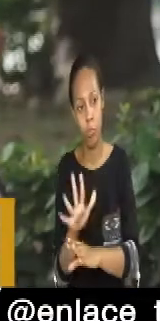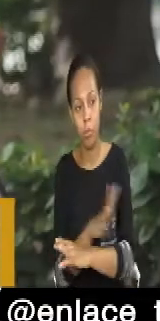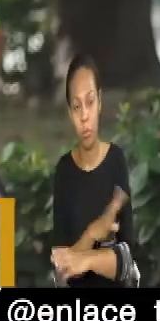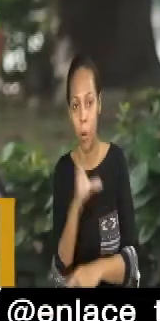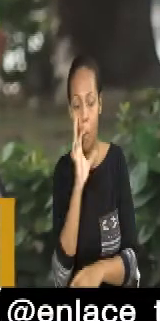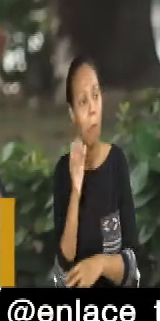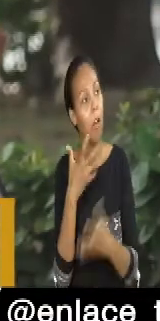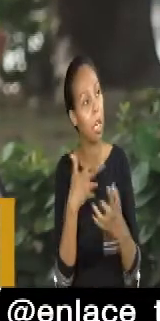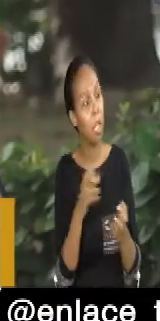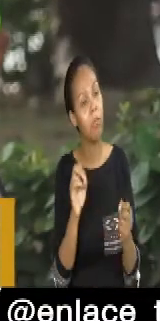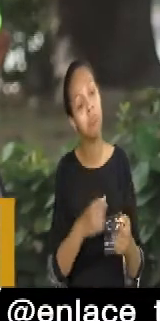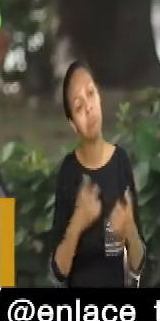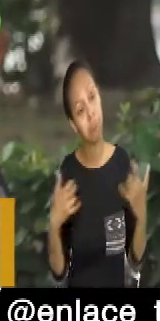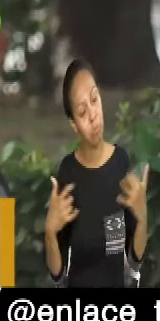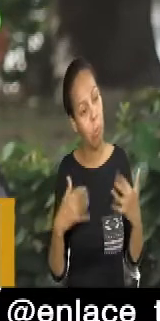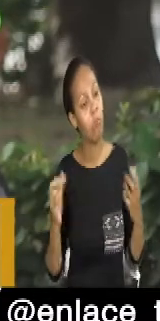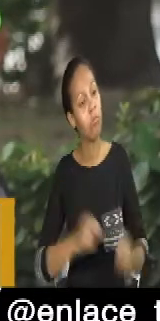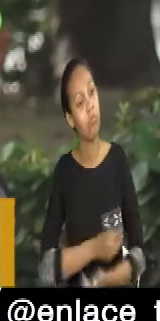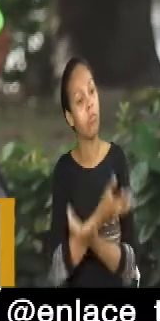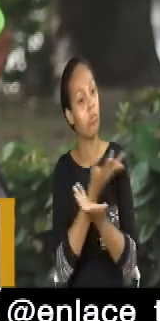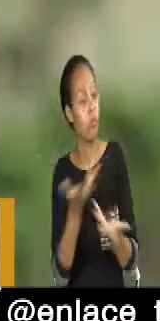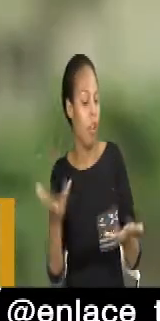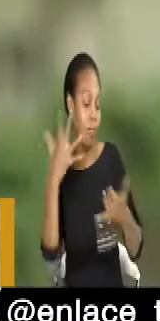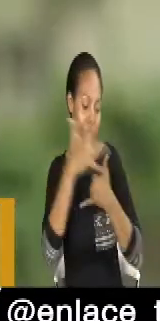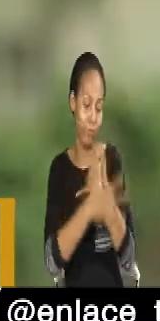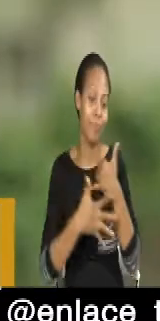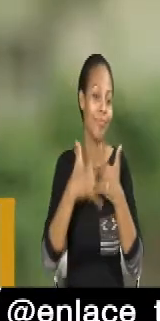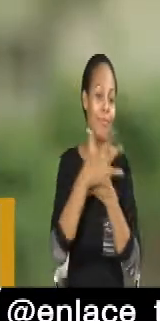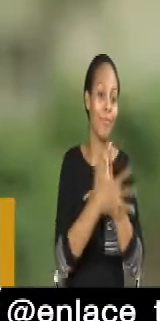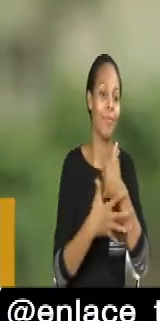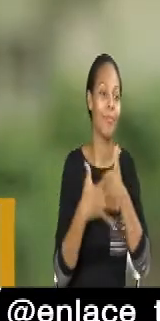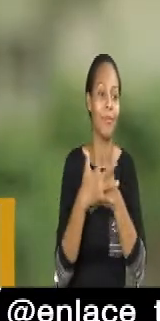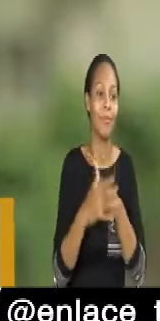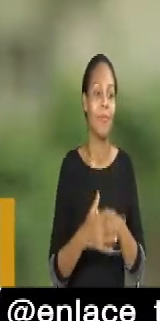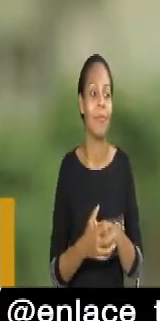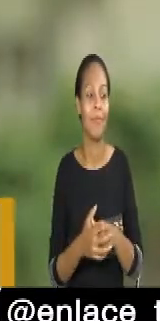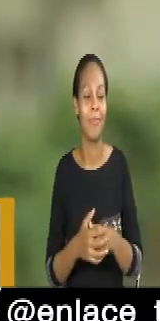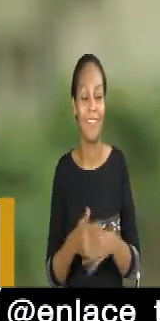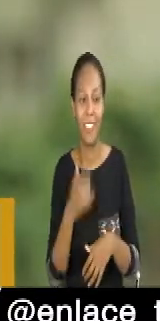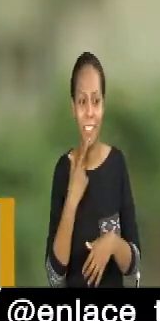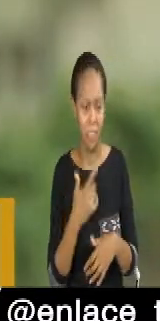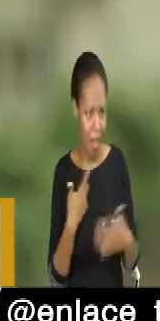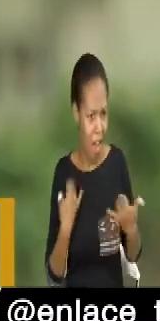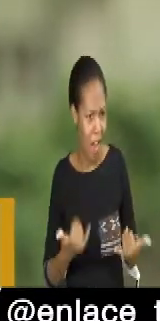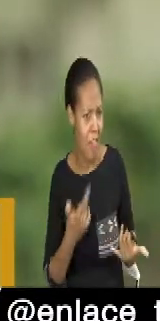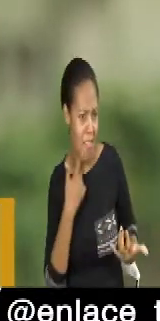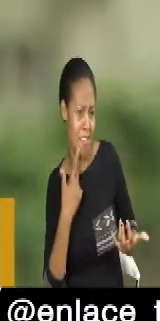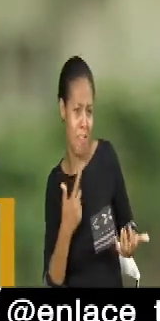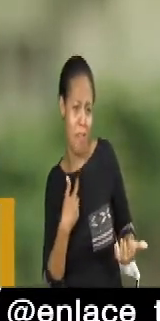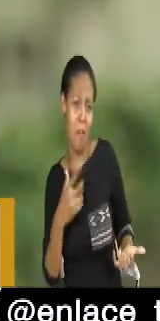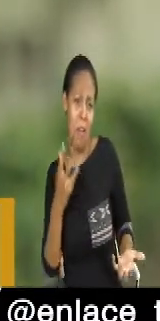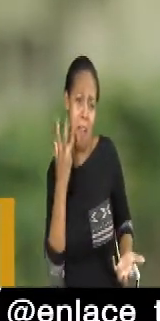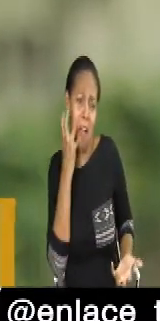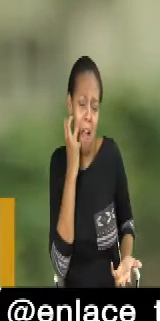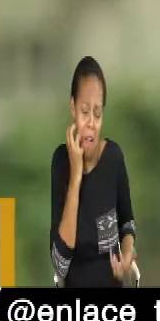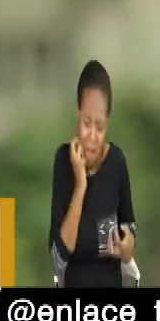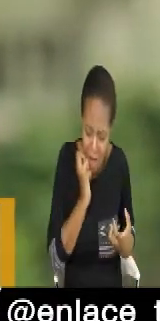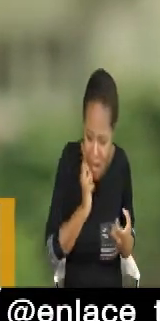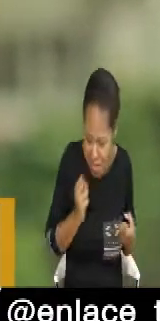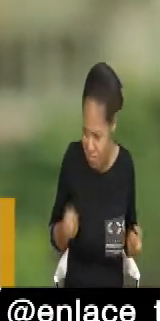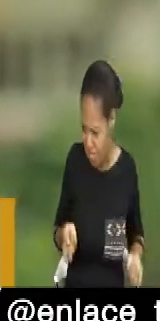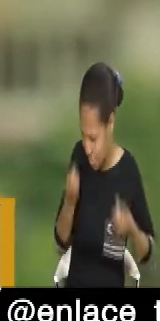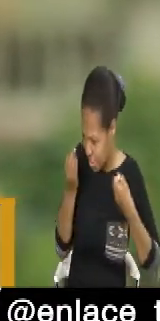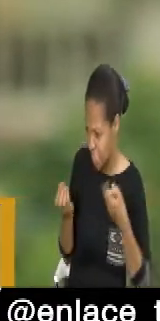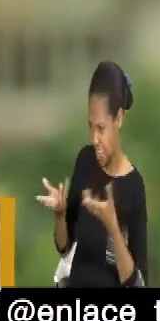folclor colombiano a todos los rincones del país. Ahora dice que estoy viejo y que ya no sirvo para nada. Me